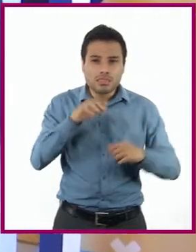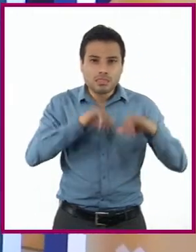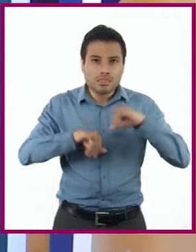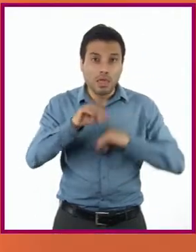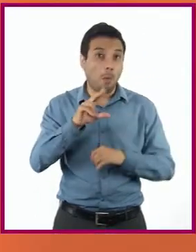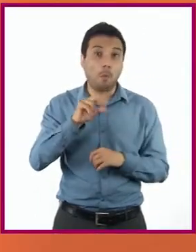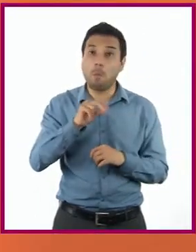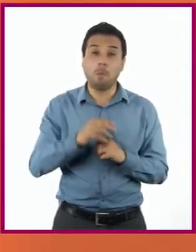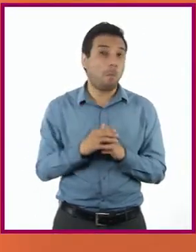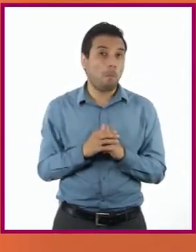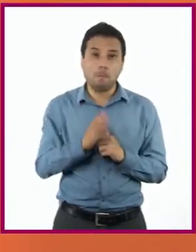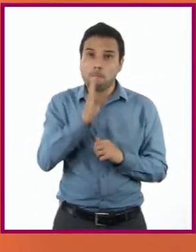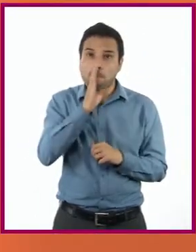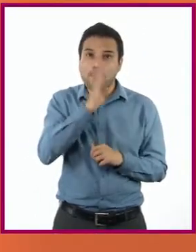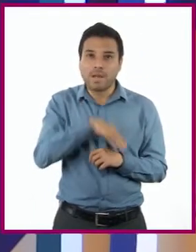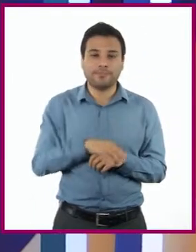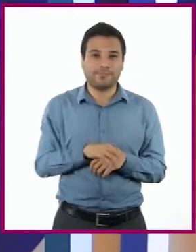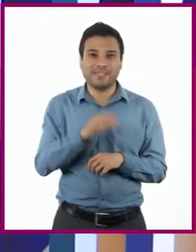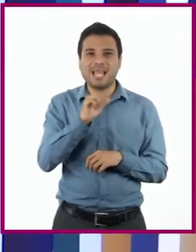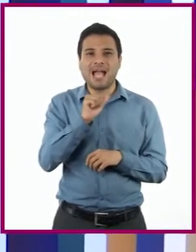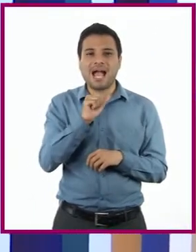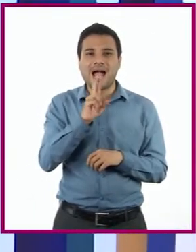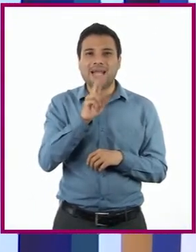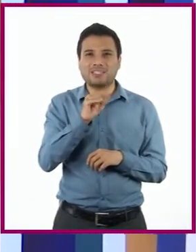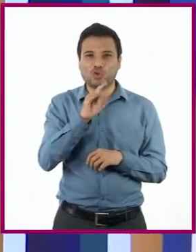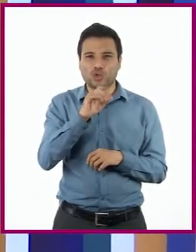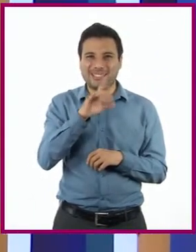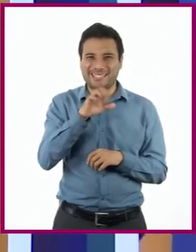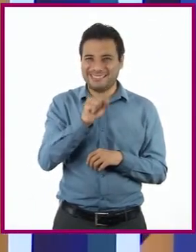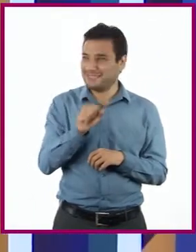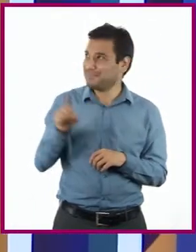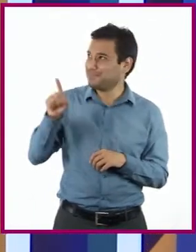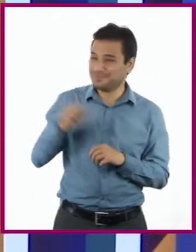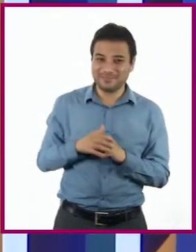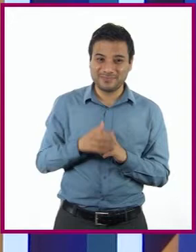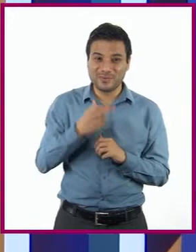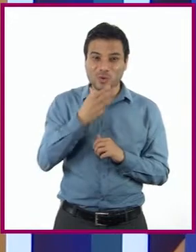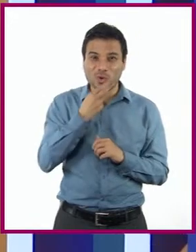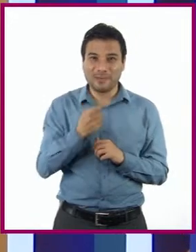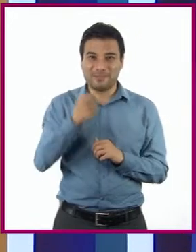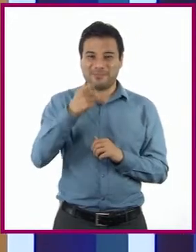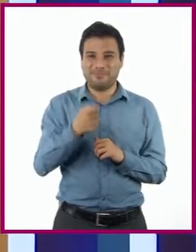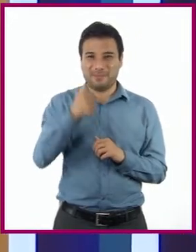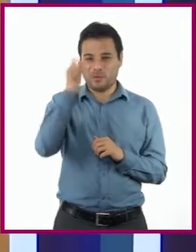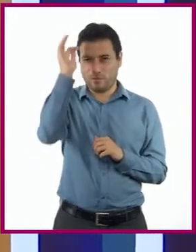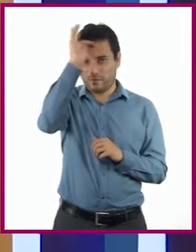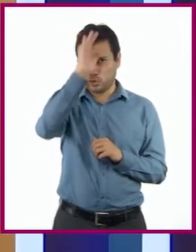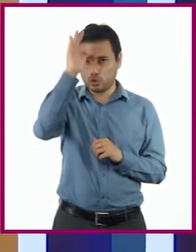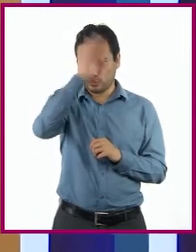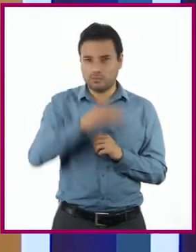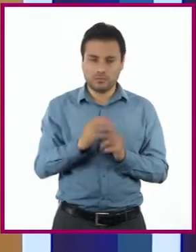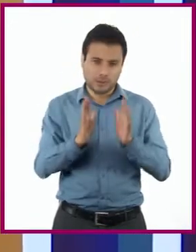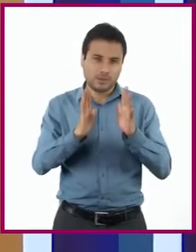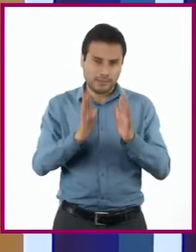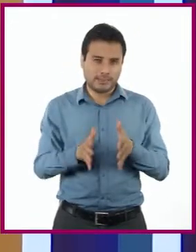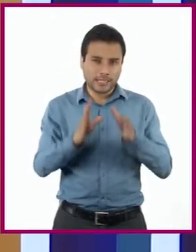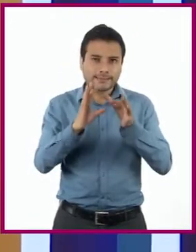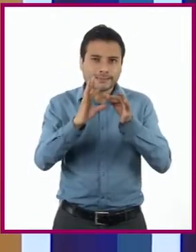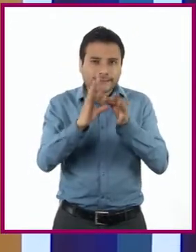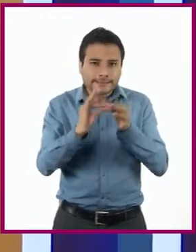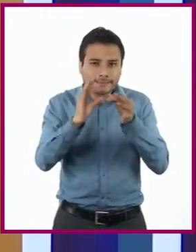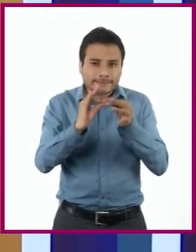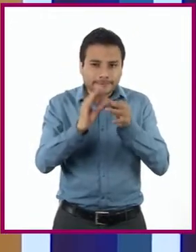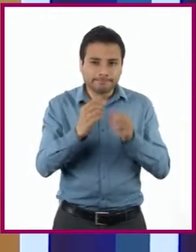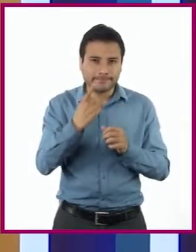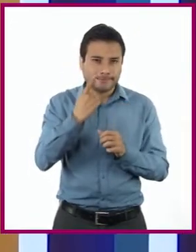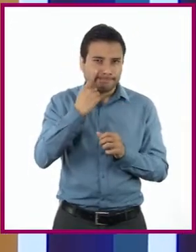razón. Aristóteles es considerado el primer filósofo griego que contribuyó con argumentos observacionales